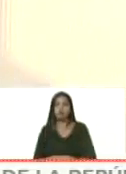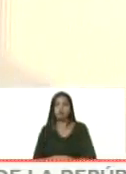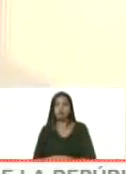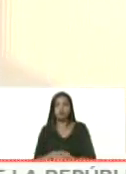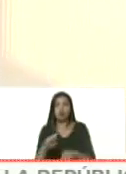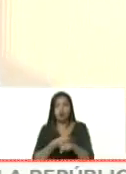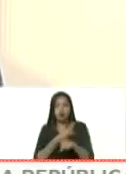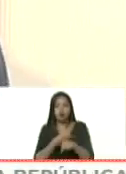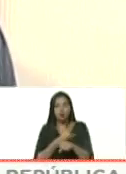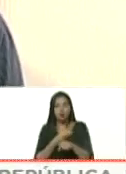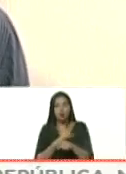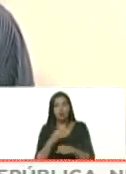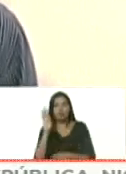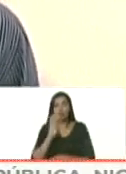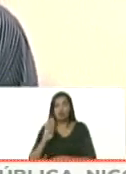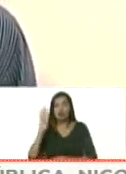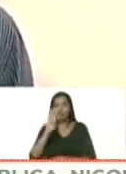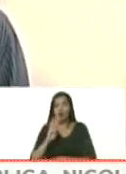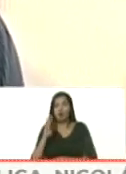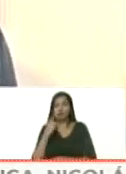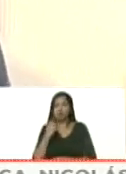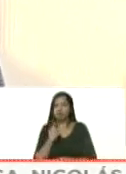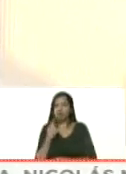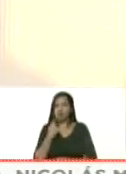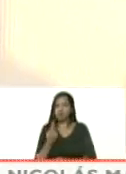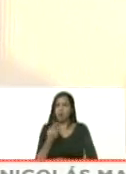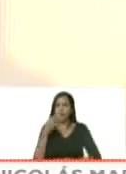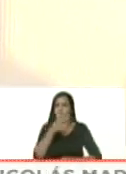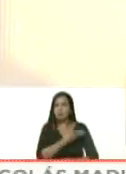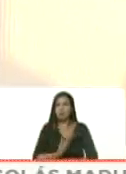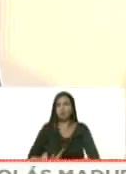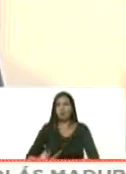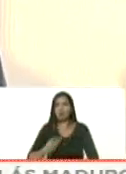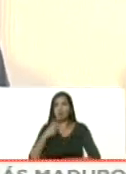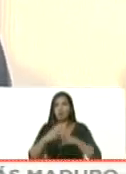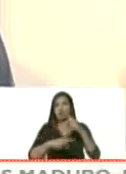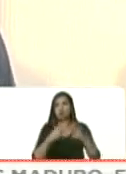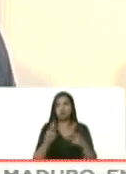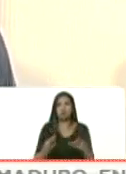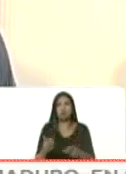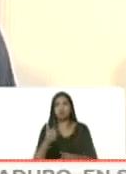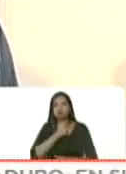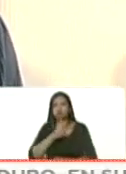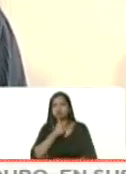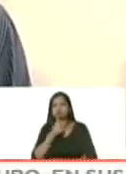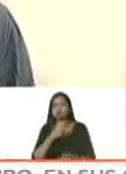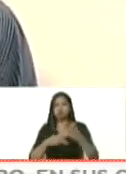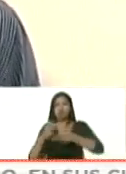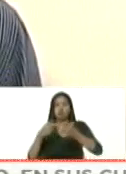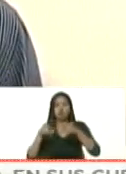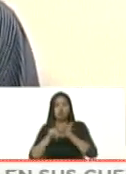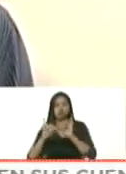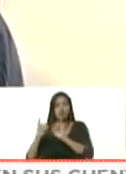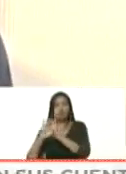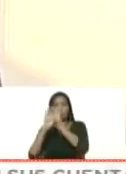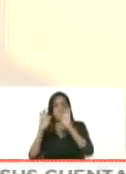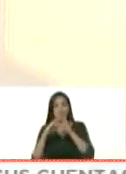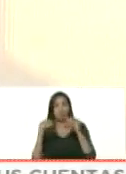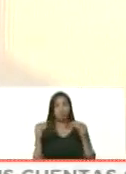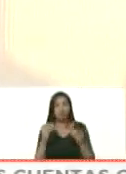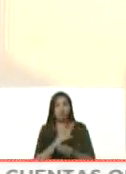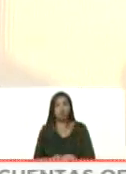gobierno de Barbados. Realmente, presidente, ha sido un proceso muy arduo de construcción de un